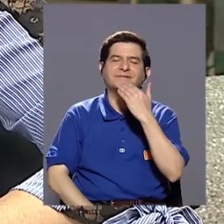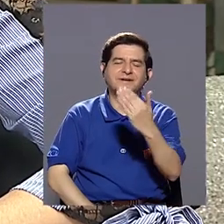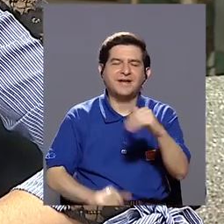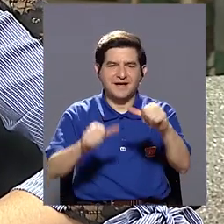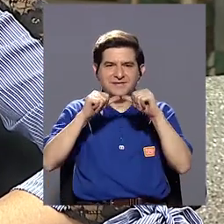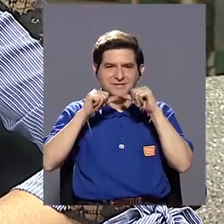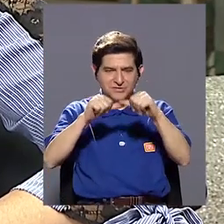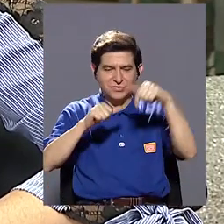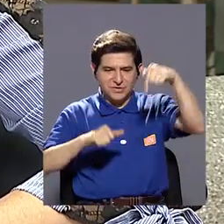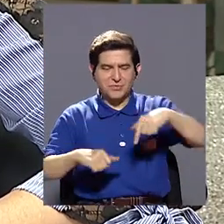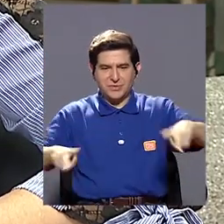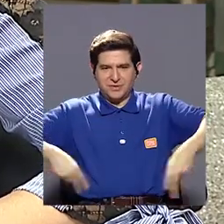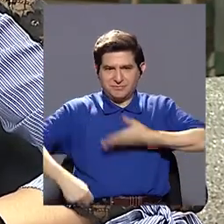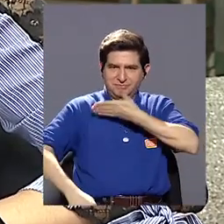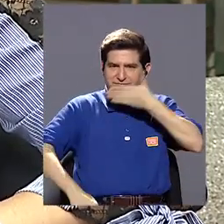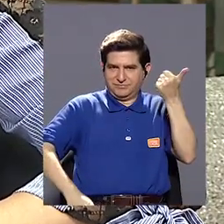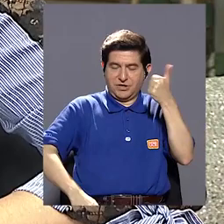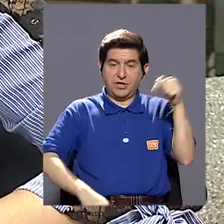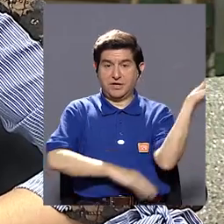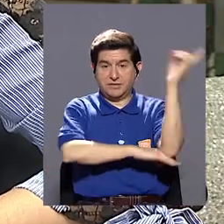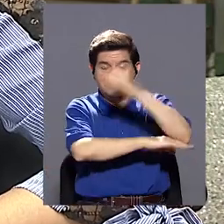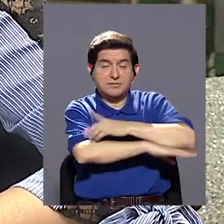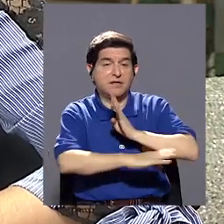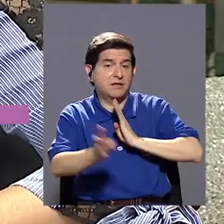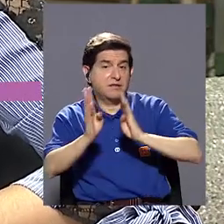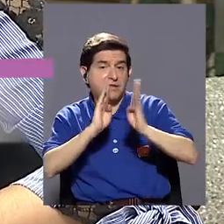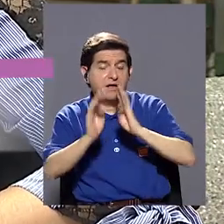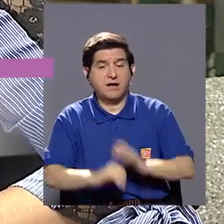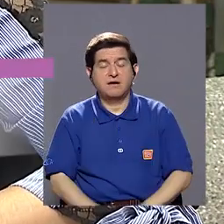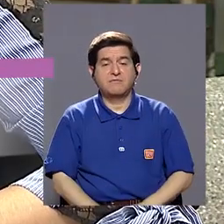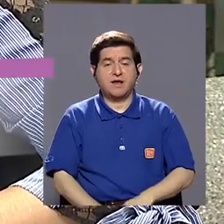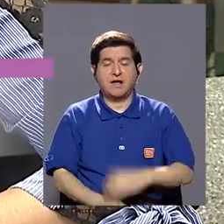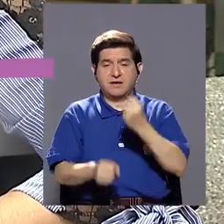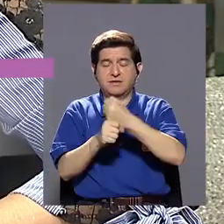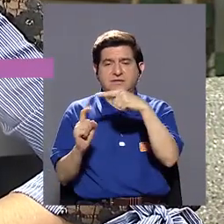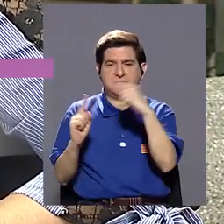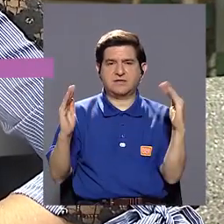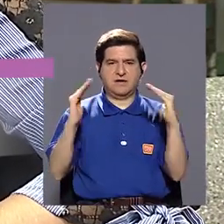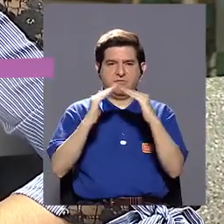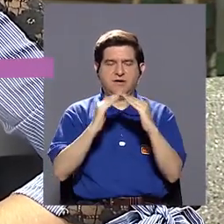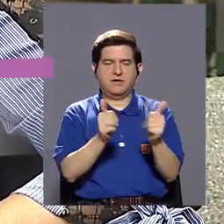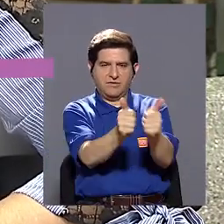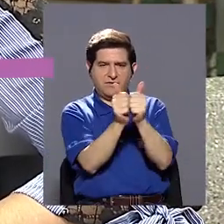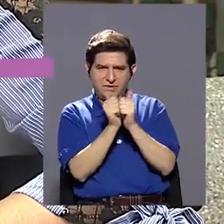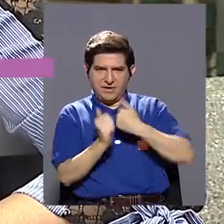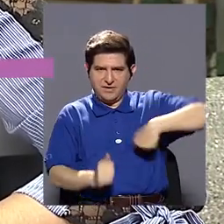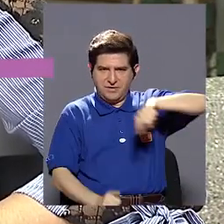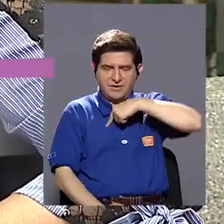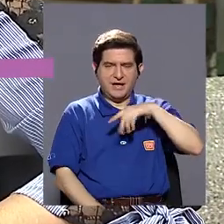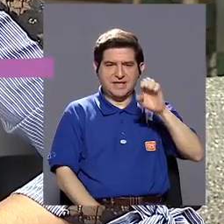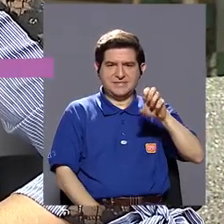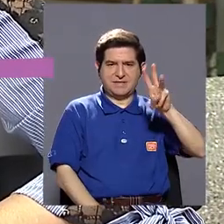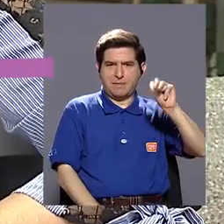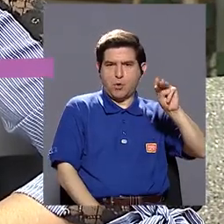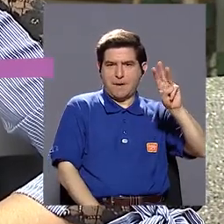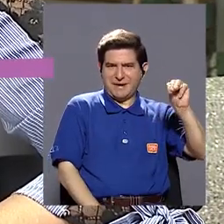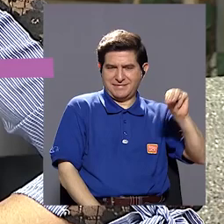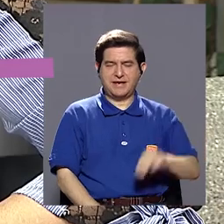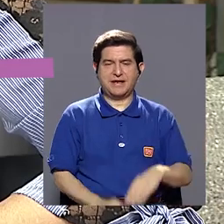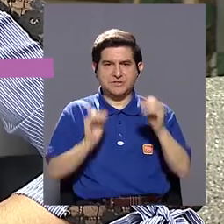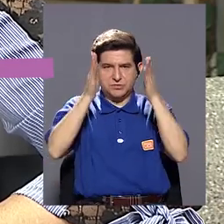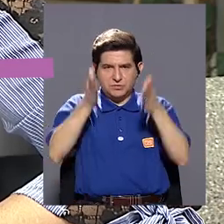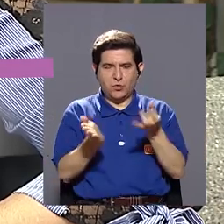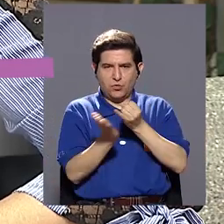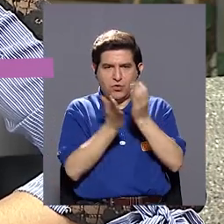Gracias por continuar con nosotros en Vivir Mejor. El día de hoy conversando acerca del teletrabajo y para ello nos acompaña Esteban Mora Martínez. Él